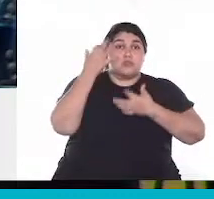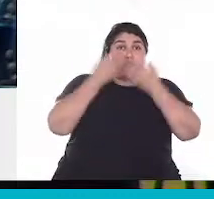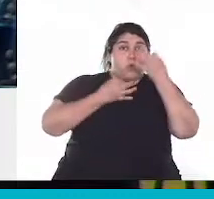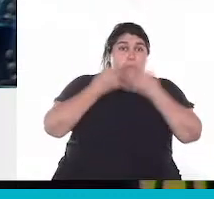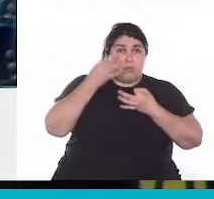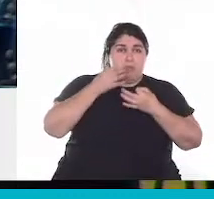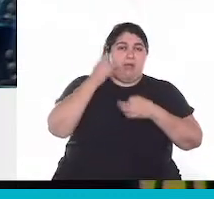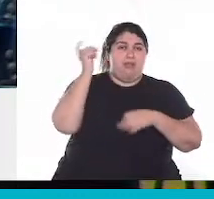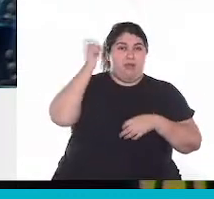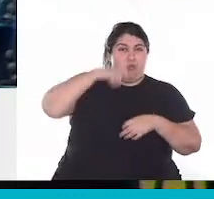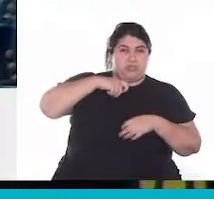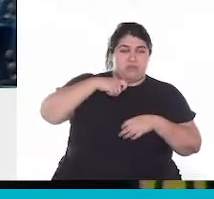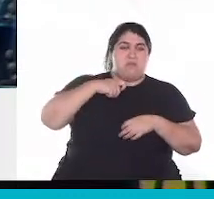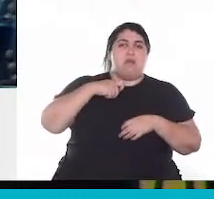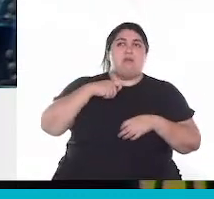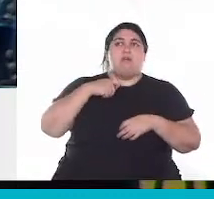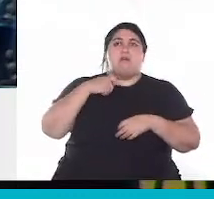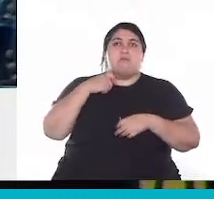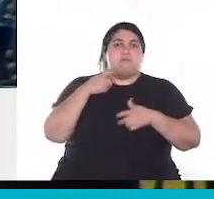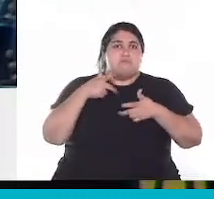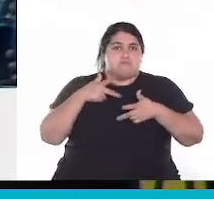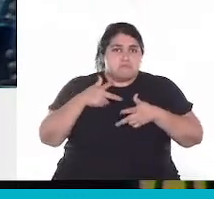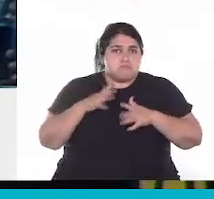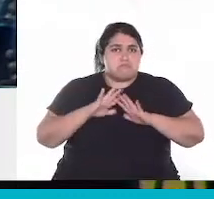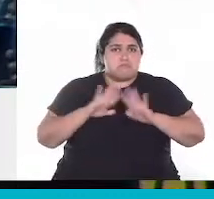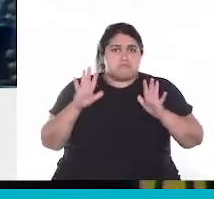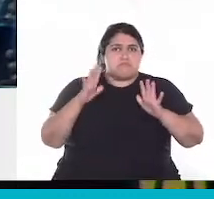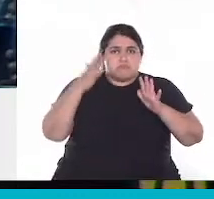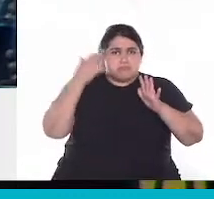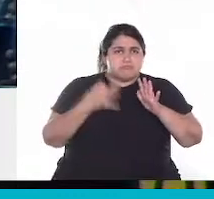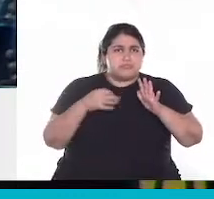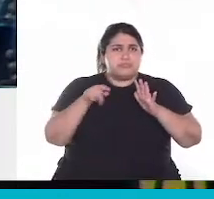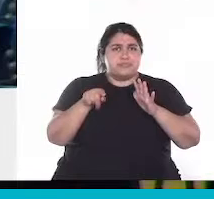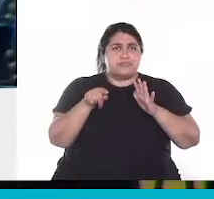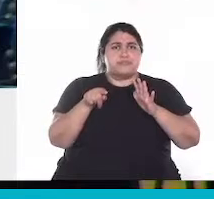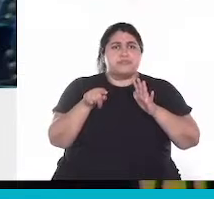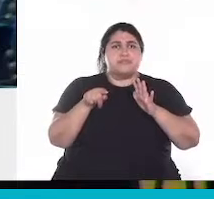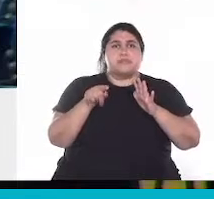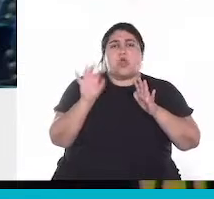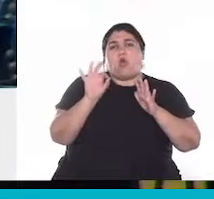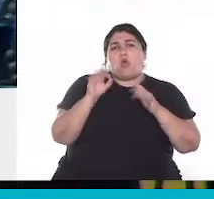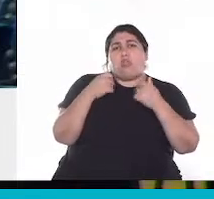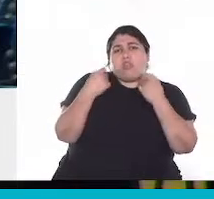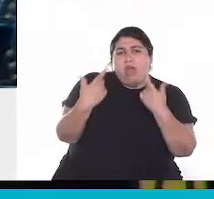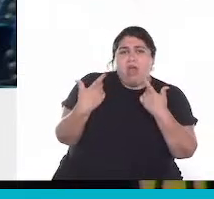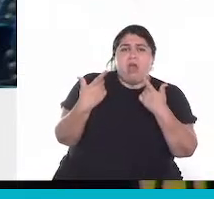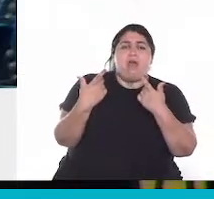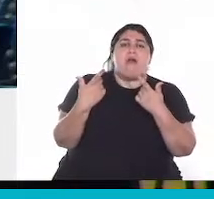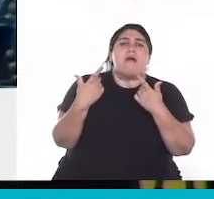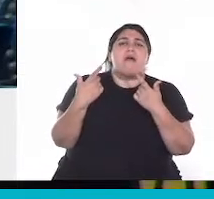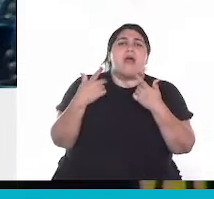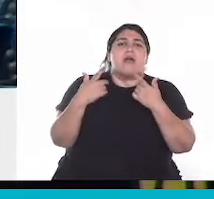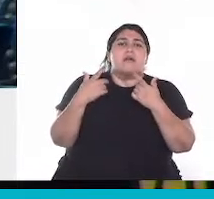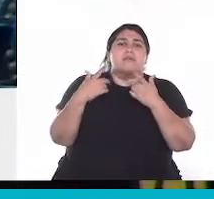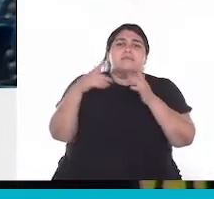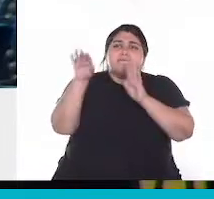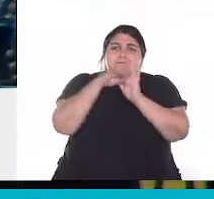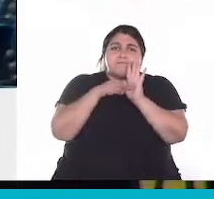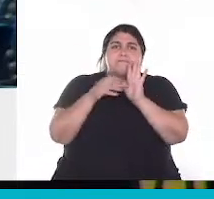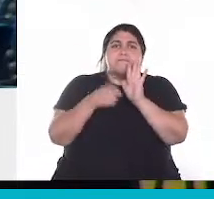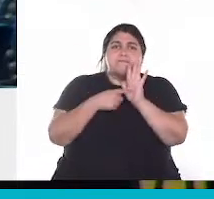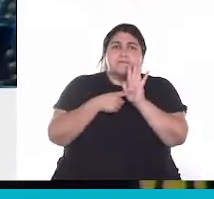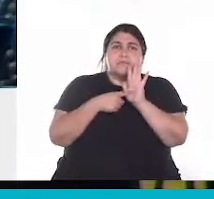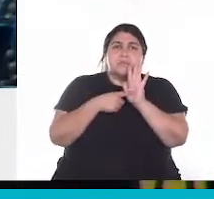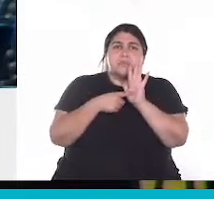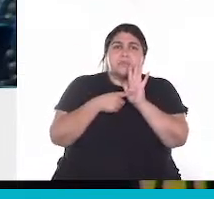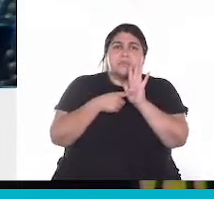tipo de posibilidad de hacerlo, deroga o da por muerta una acción legislativa del